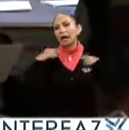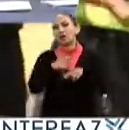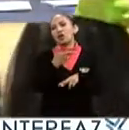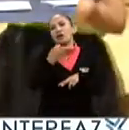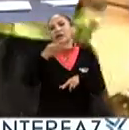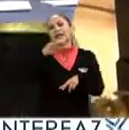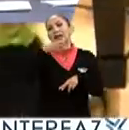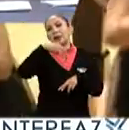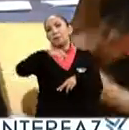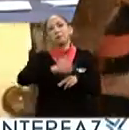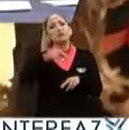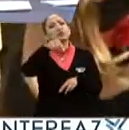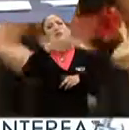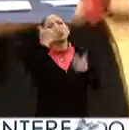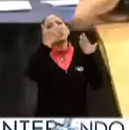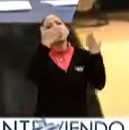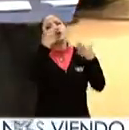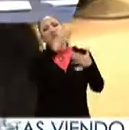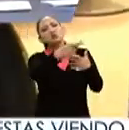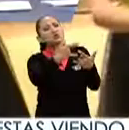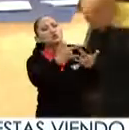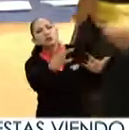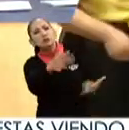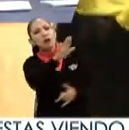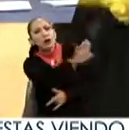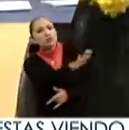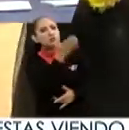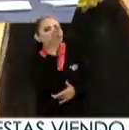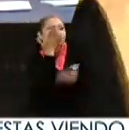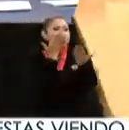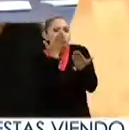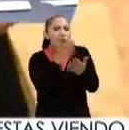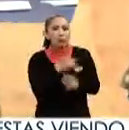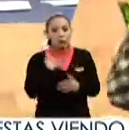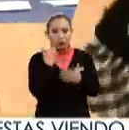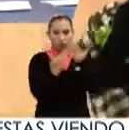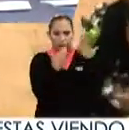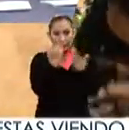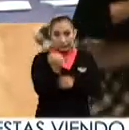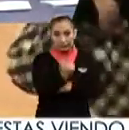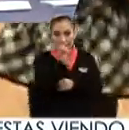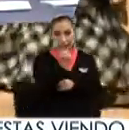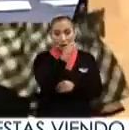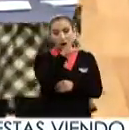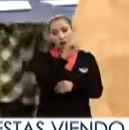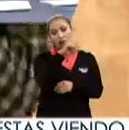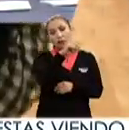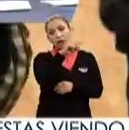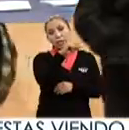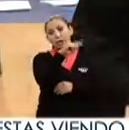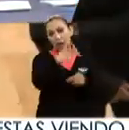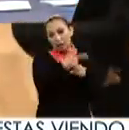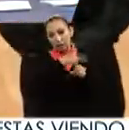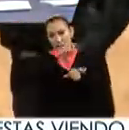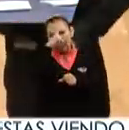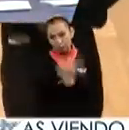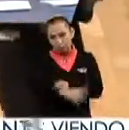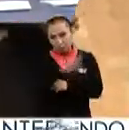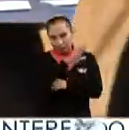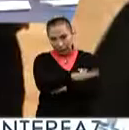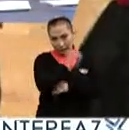Guillermo Sánchez, ¿usted dónde estudió? Platíquenos un poco de su trayectoria. Tuve la fortuna de estudiar en el Conservatorio Nacional de